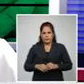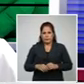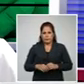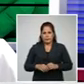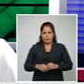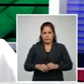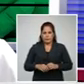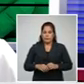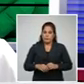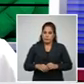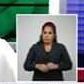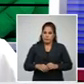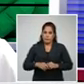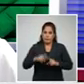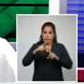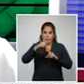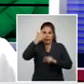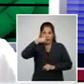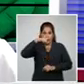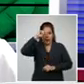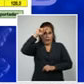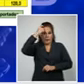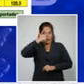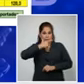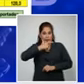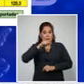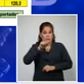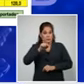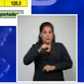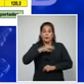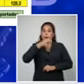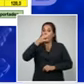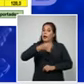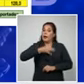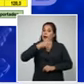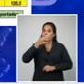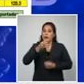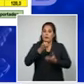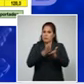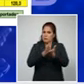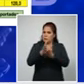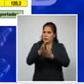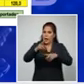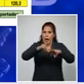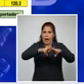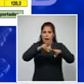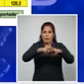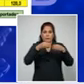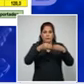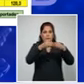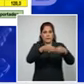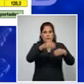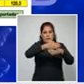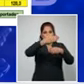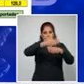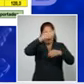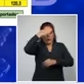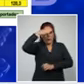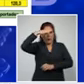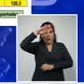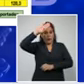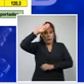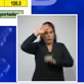Por tasa de incidencia, podemos decir que se mantiene La Habana, Granma, Santiago de Cuba, con las